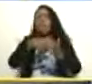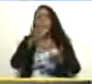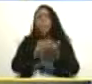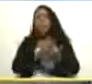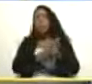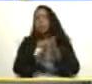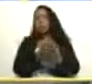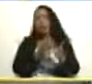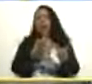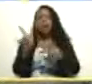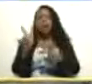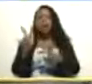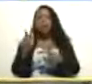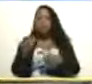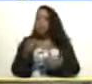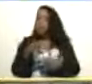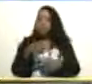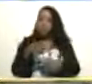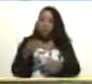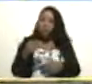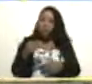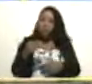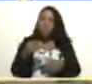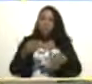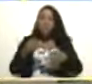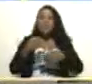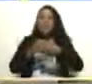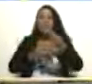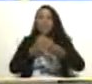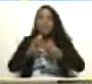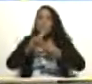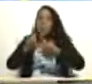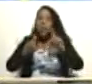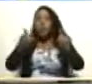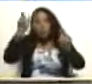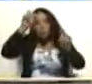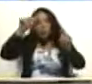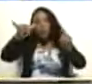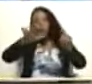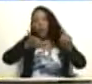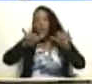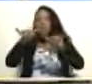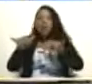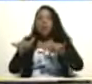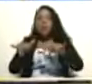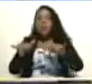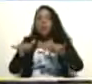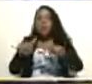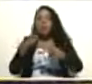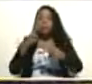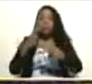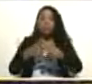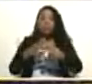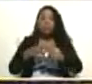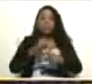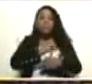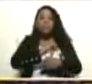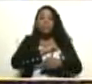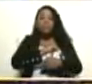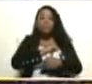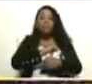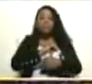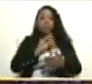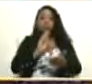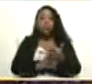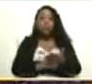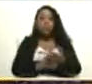listo. No, se convocó a referéndum al pueblo con los riesgos que implicaba que se impusiera